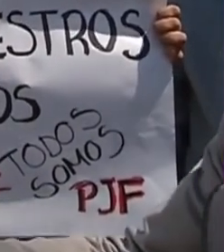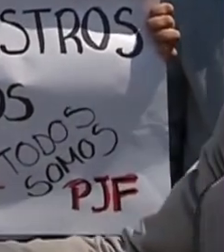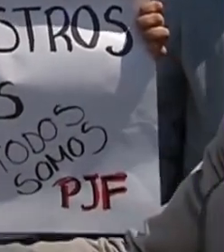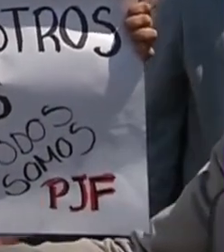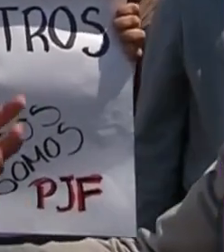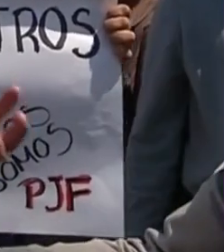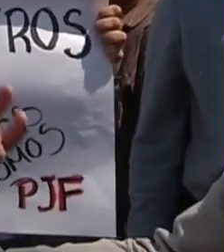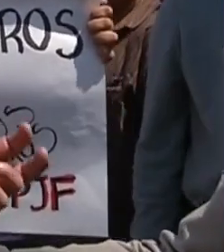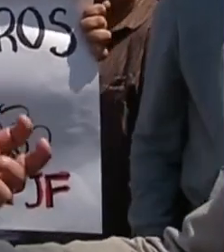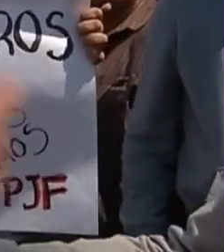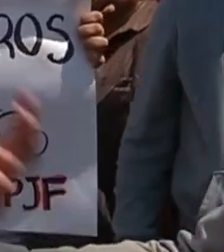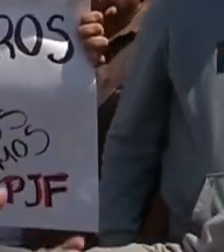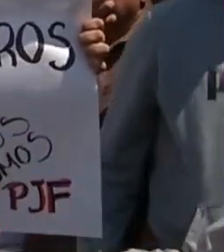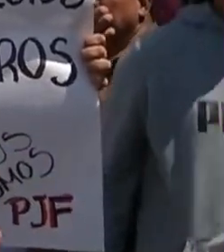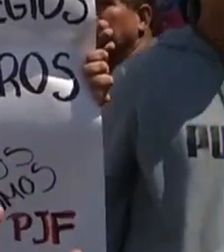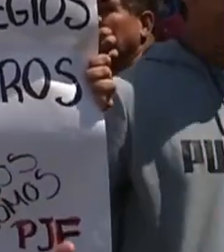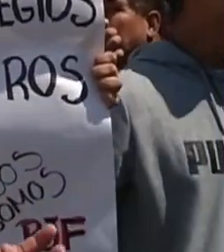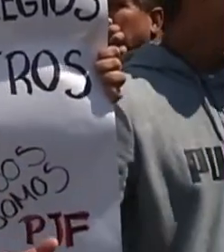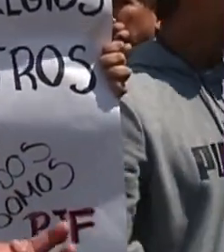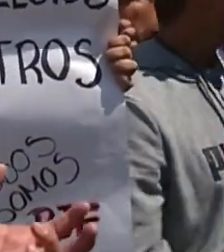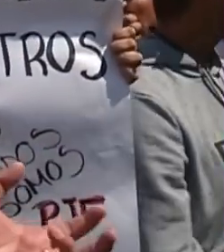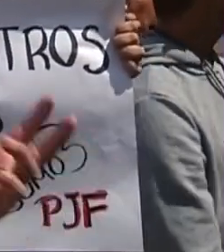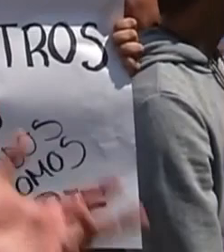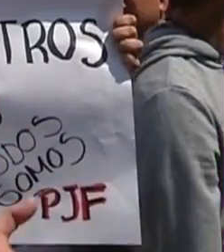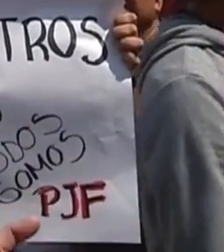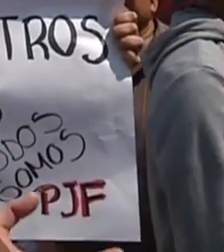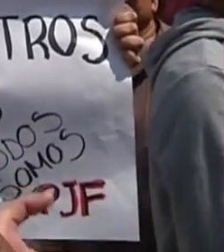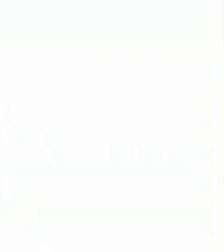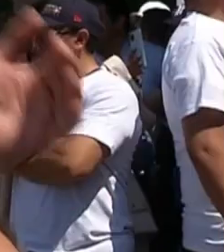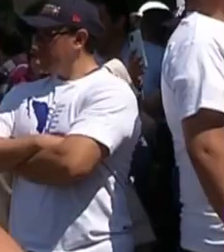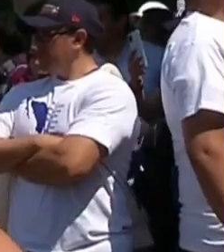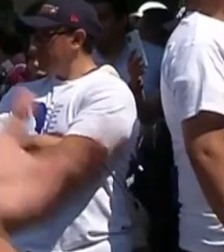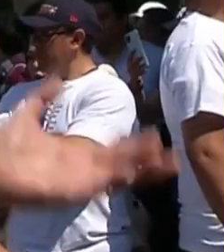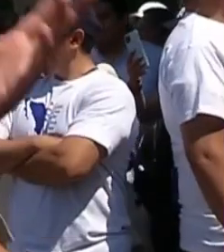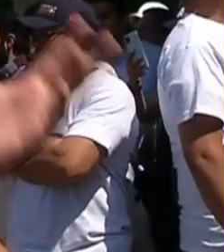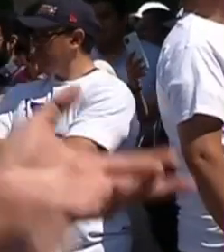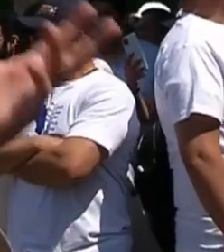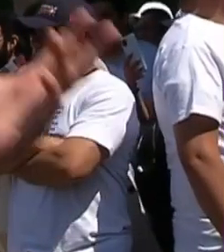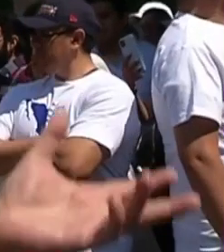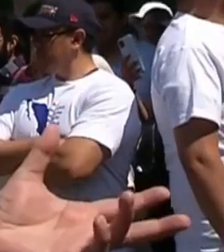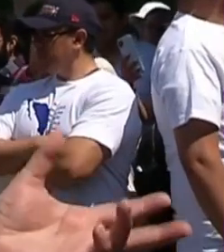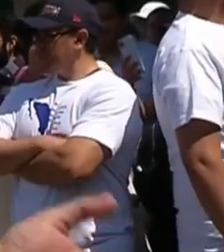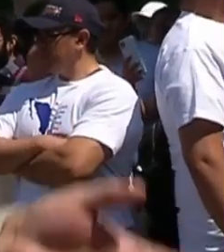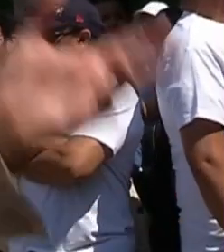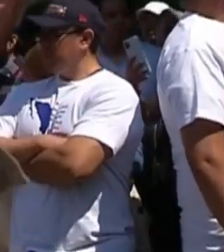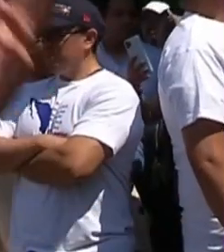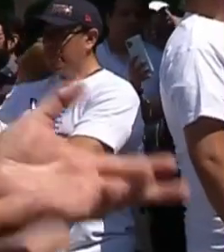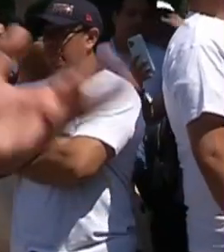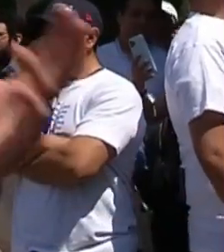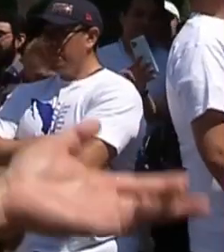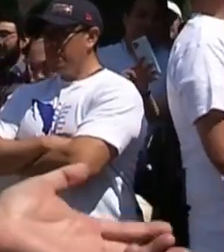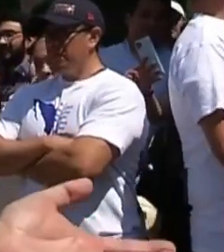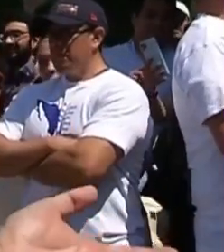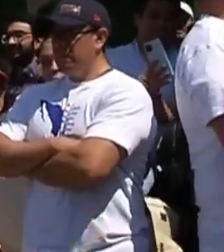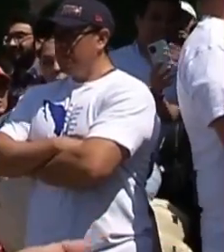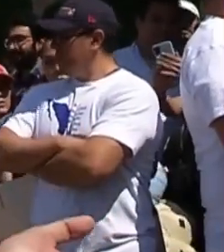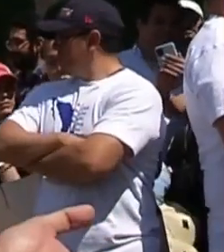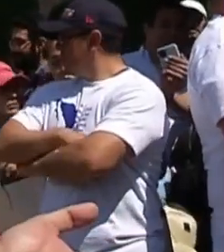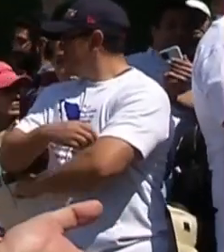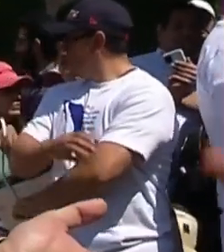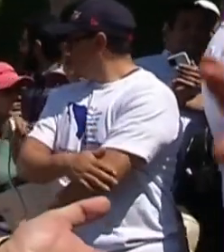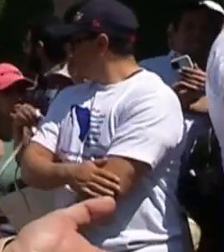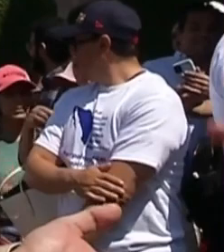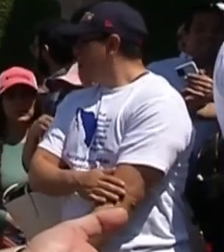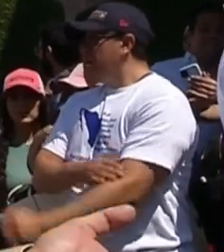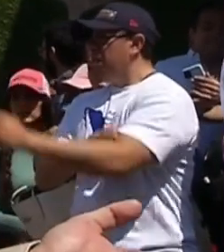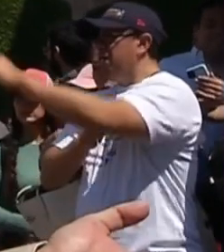exacta, no conozco bien los tecnicismos de los fideicomisos. Así nos están afectando nuestras prestaciones laborales.